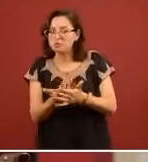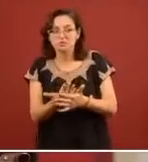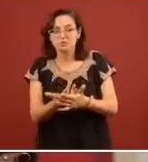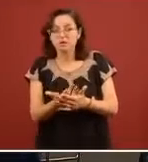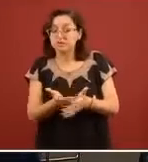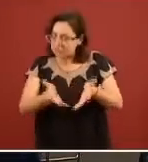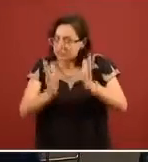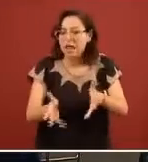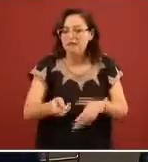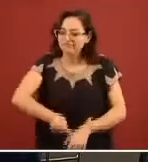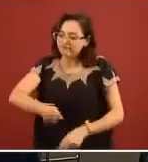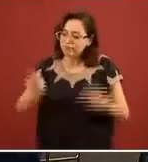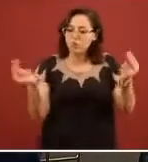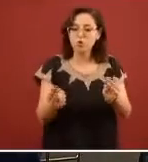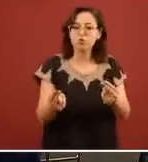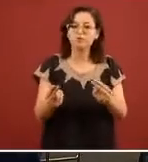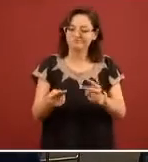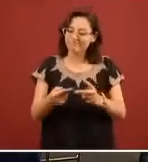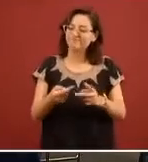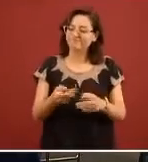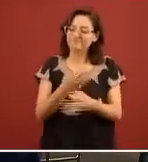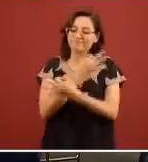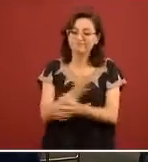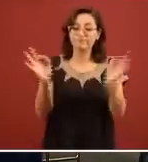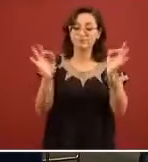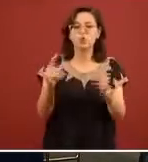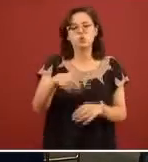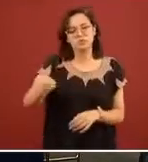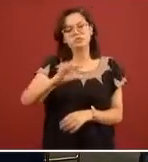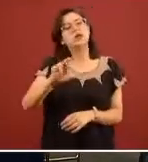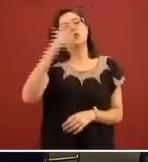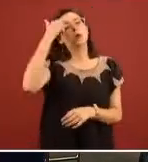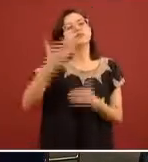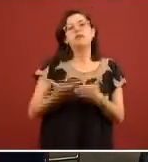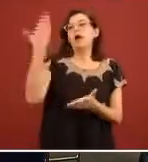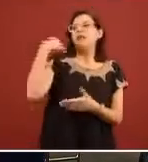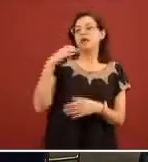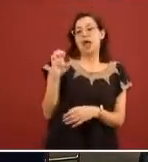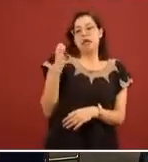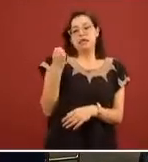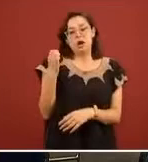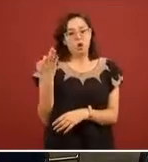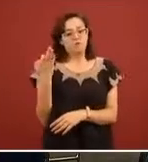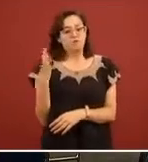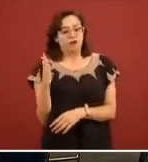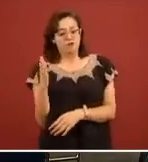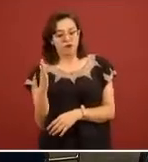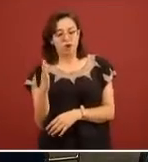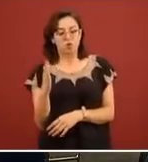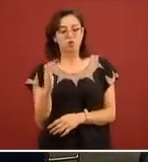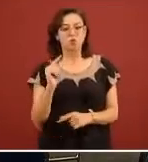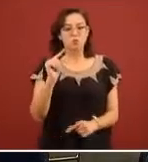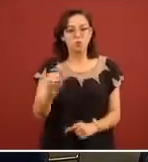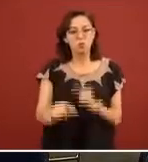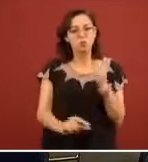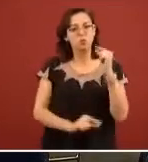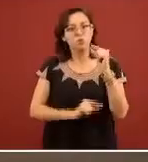indispensables. Recordarán quizá que en enero y febrero empezó de manera